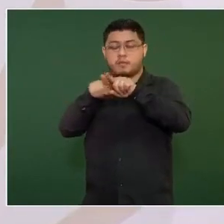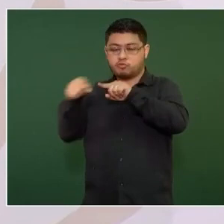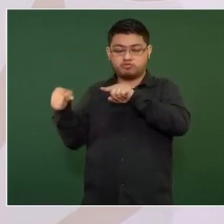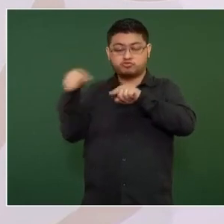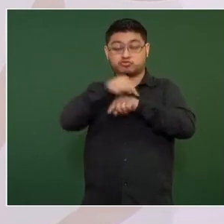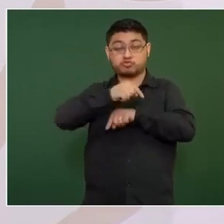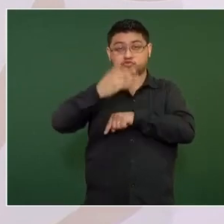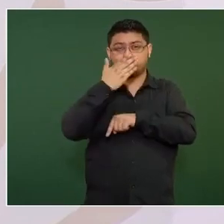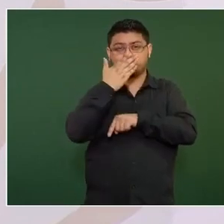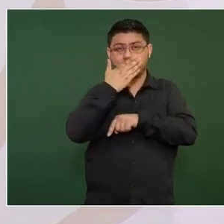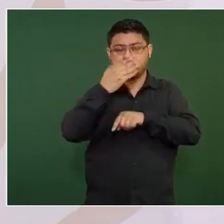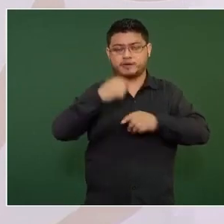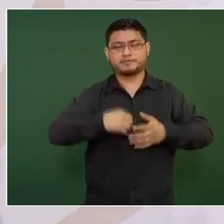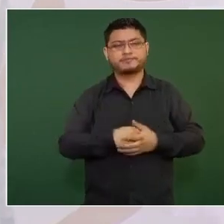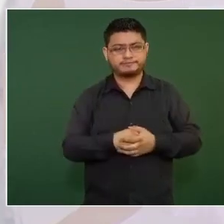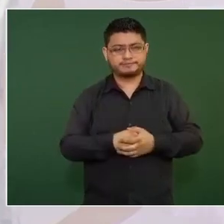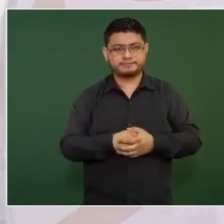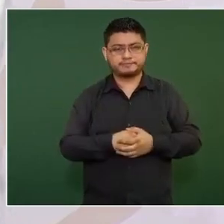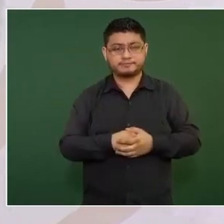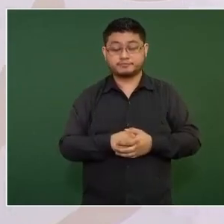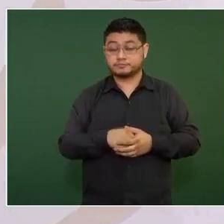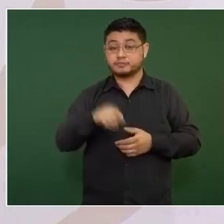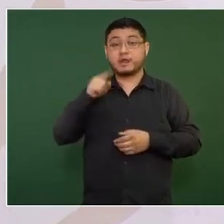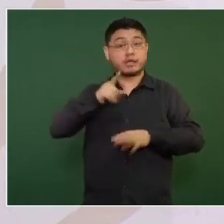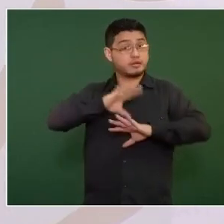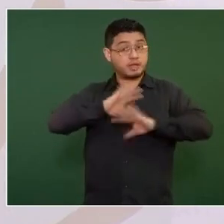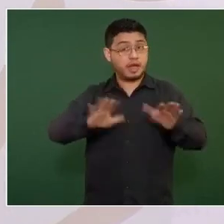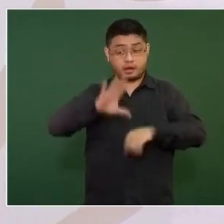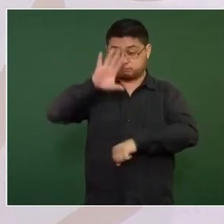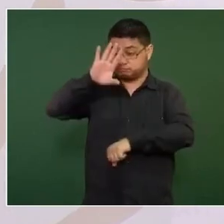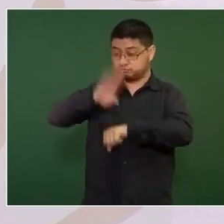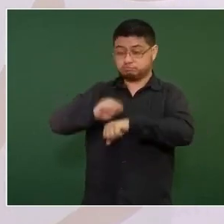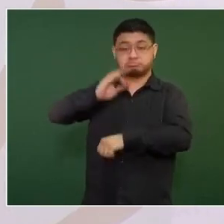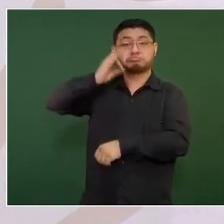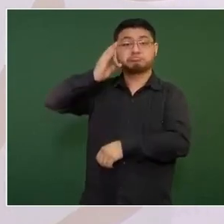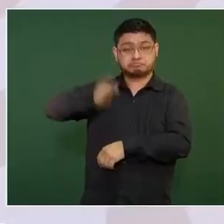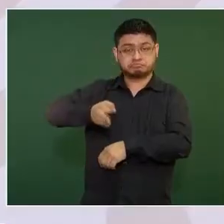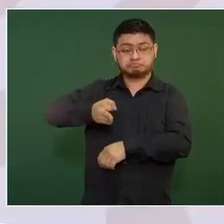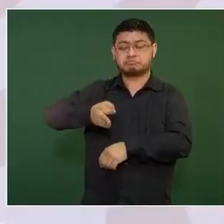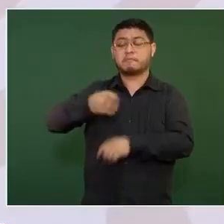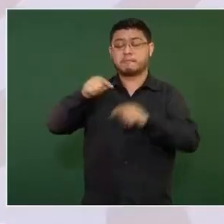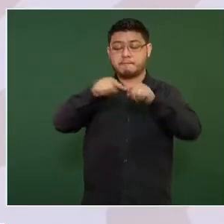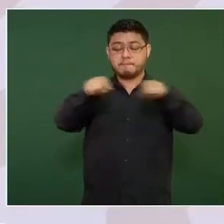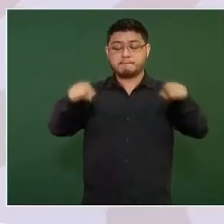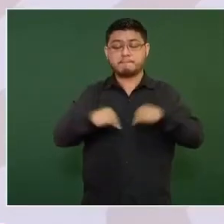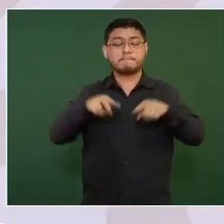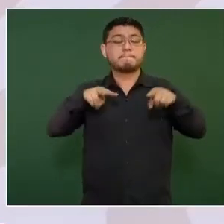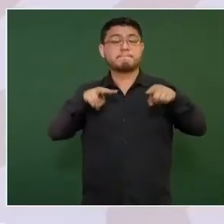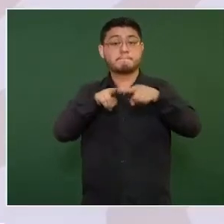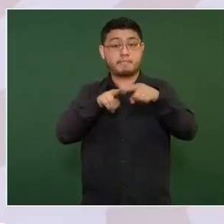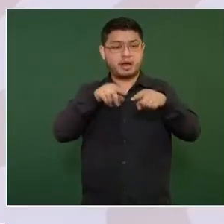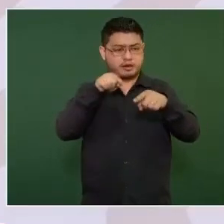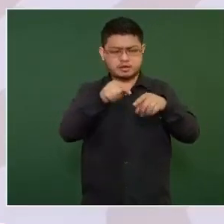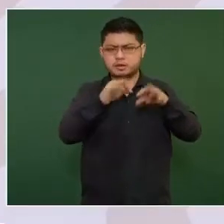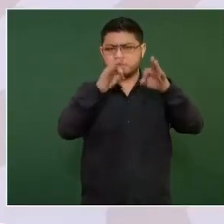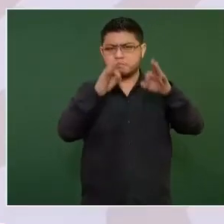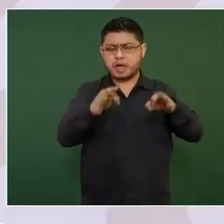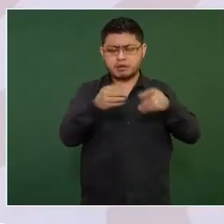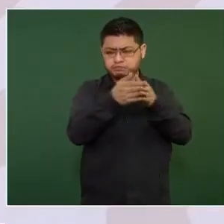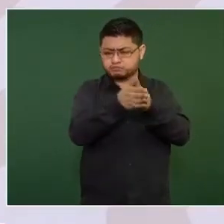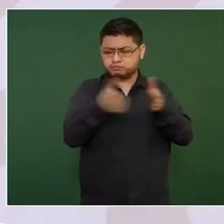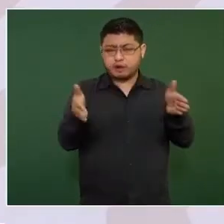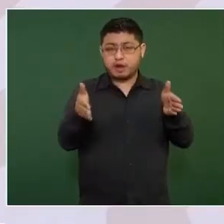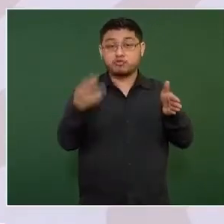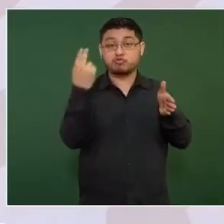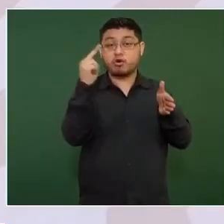En el Istmo ya se licitaron 5 parques industriales de 300 hectáreas cada uno y en